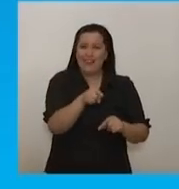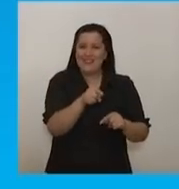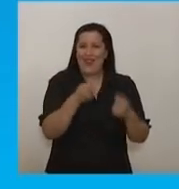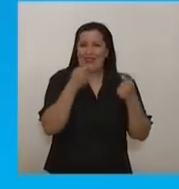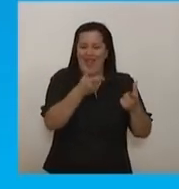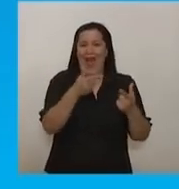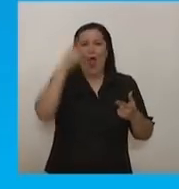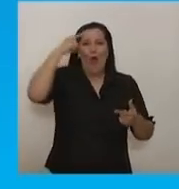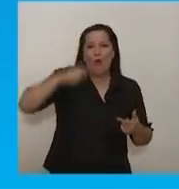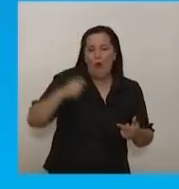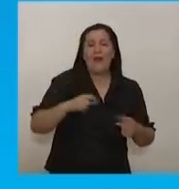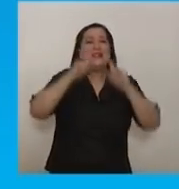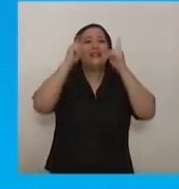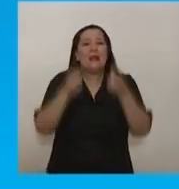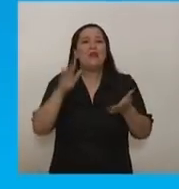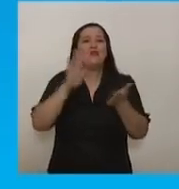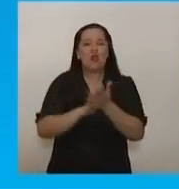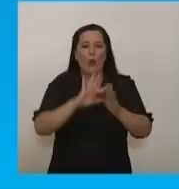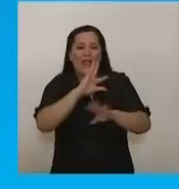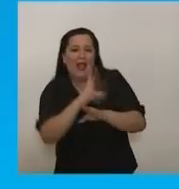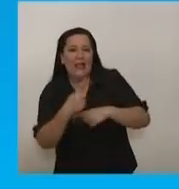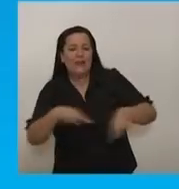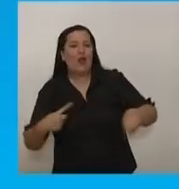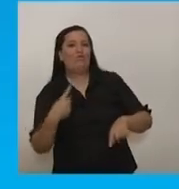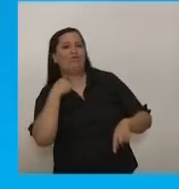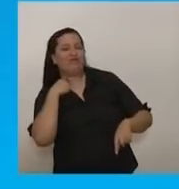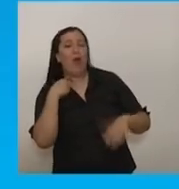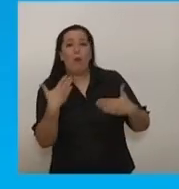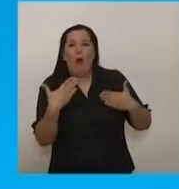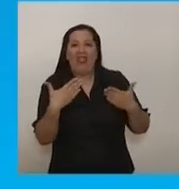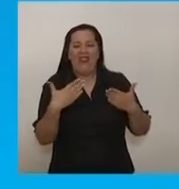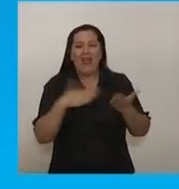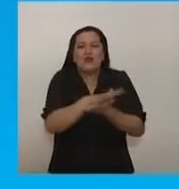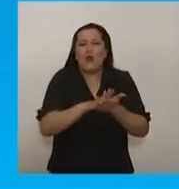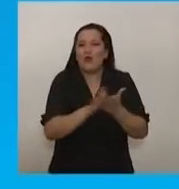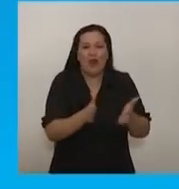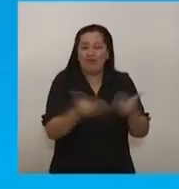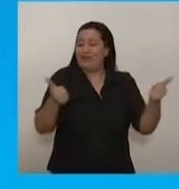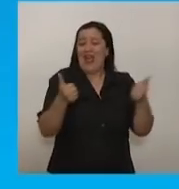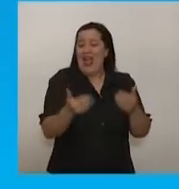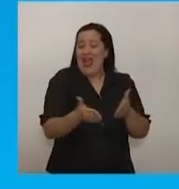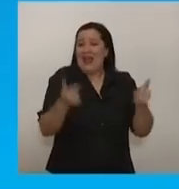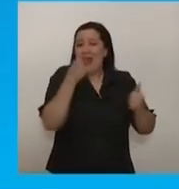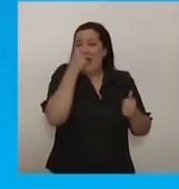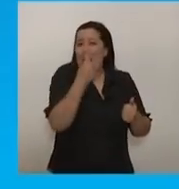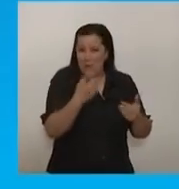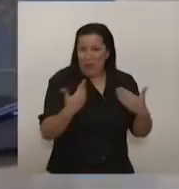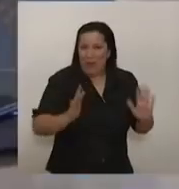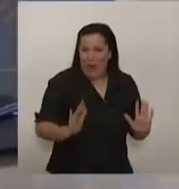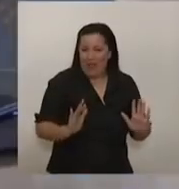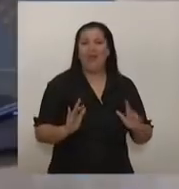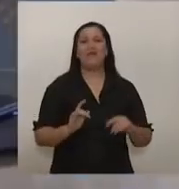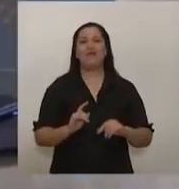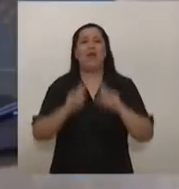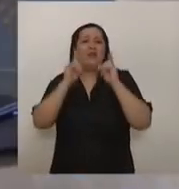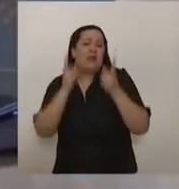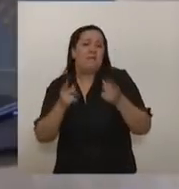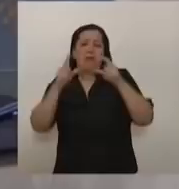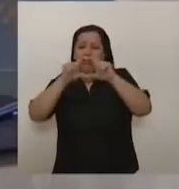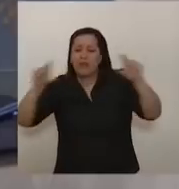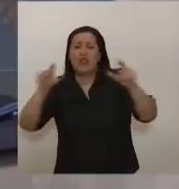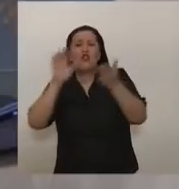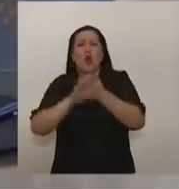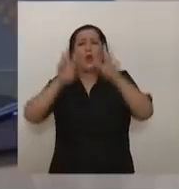herramientas. La ley de flagrancia, que permite resolver casos en pocos días, es otra. Un párrafo